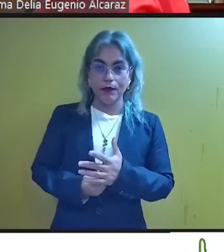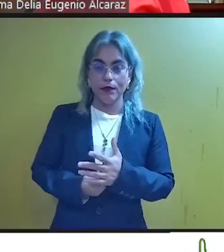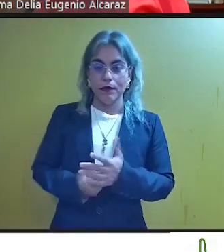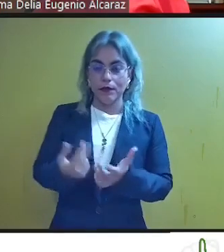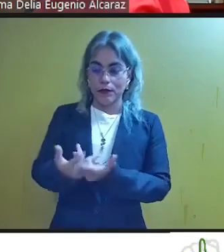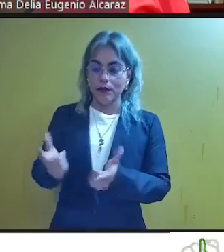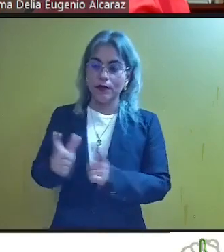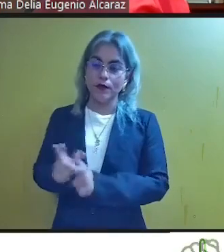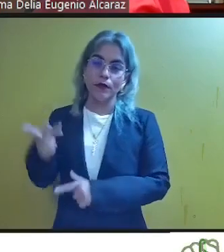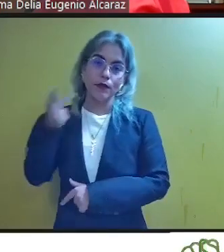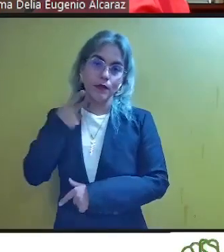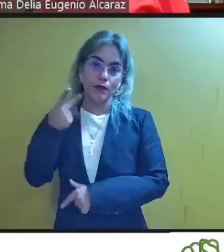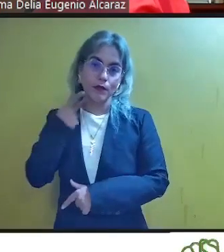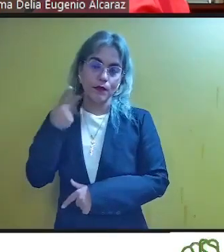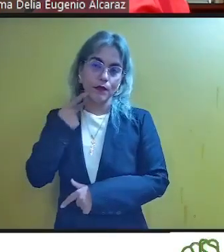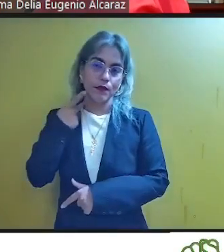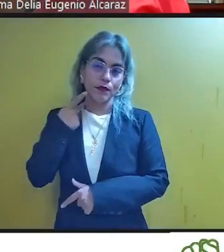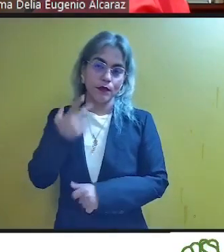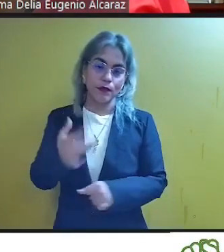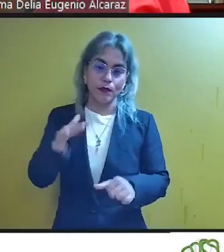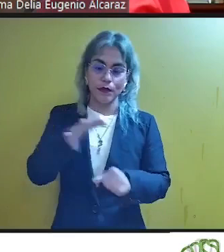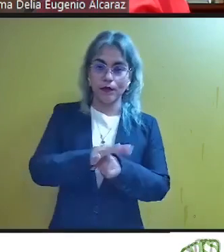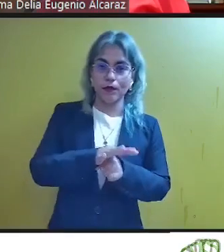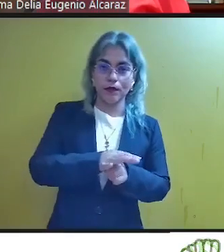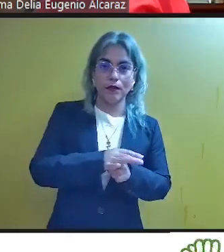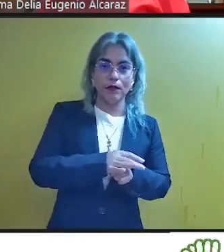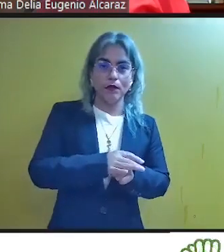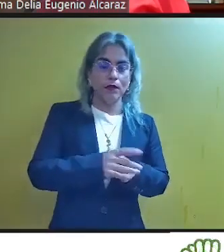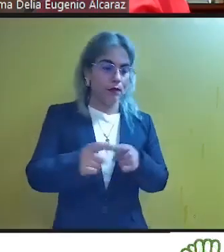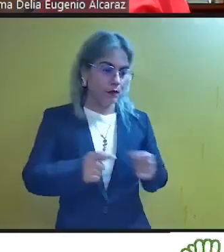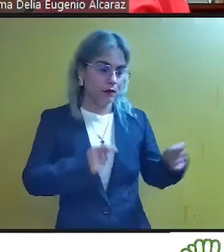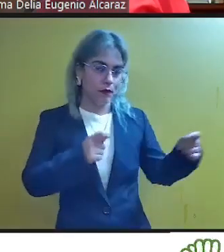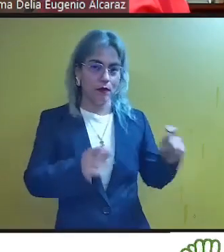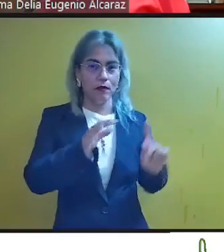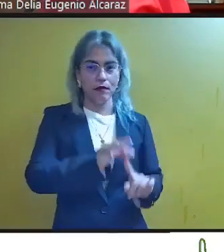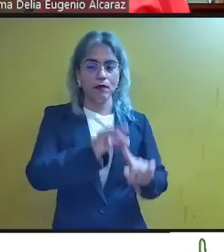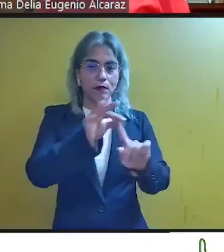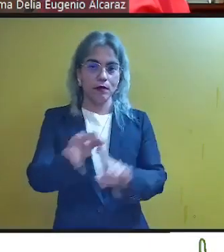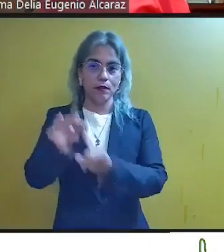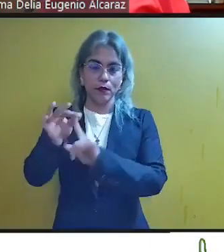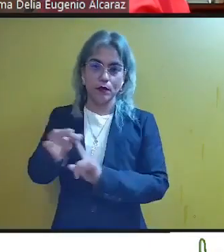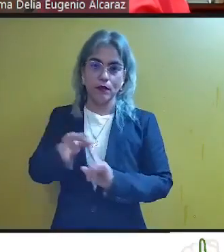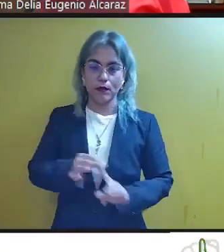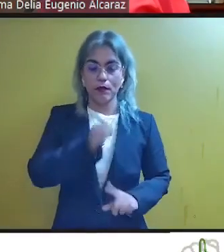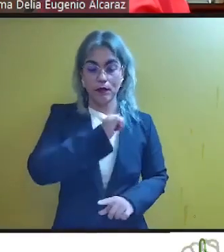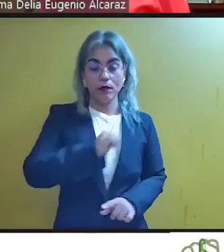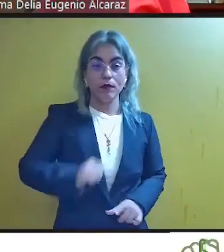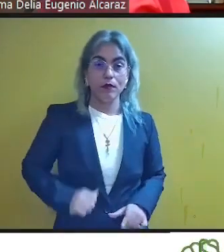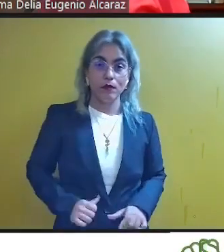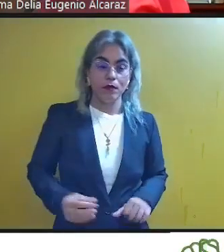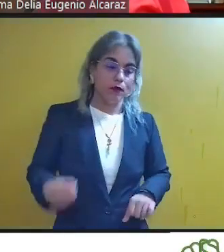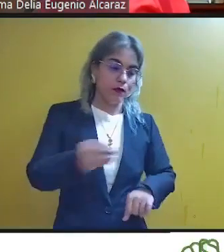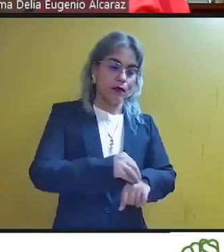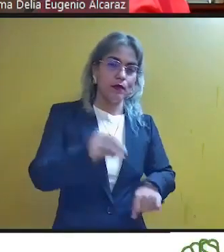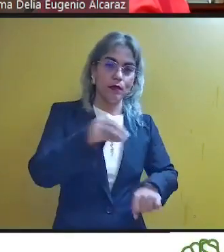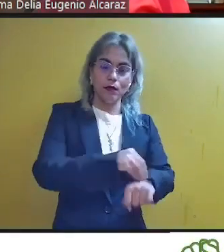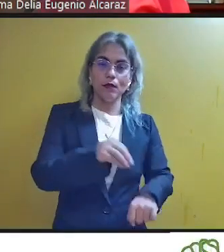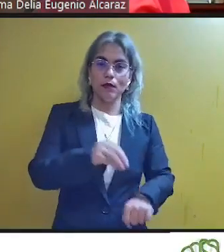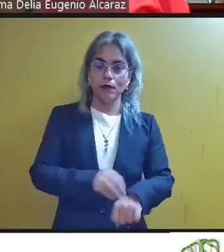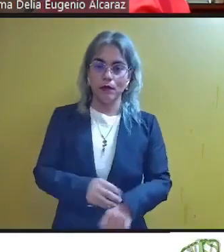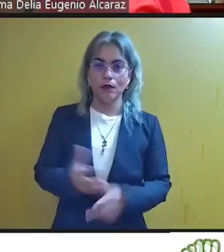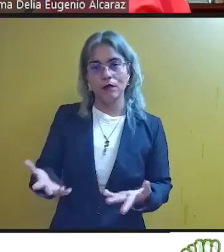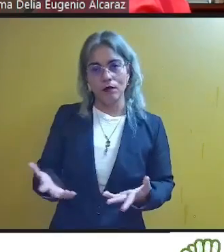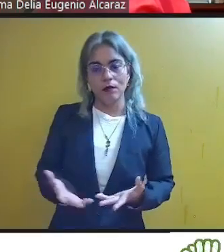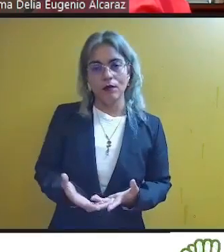no puede contravenir el sistema que regula la elección, la integración y el funcionamiento de los ayuntamientos, y en segundo lugar, si el citado convenio